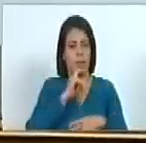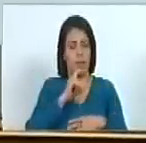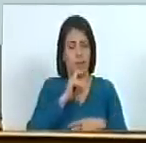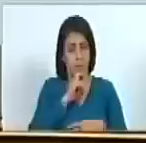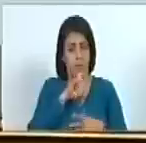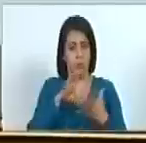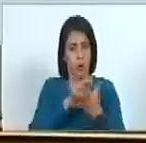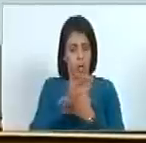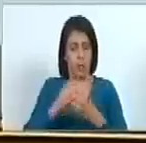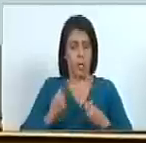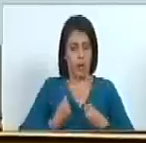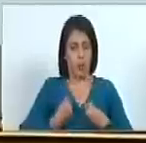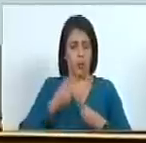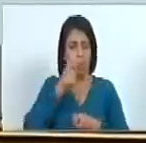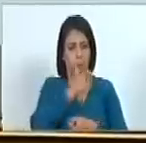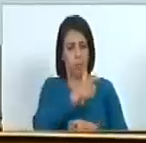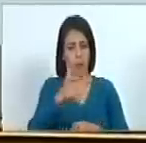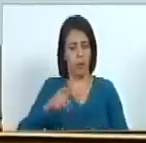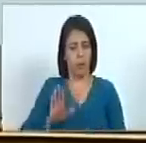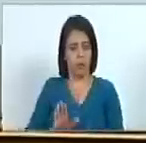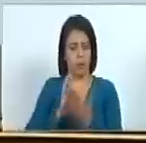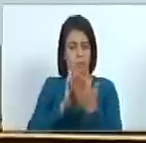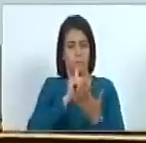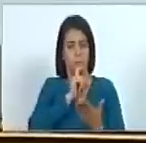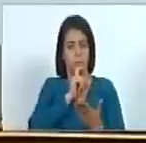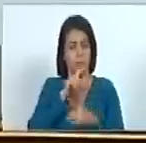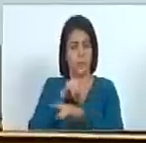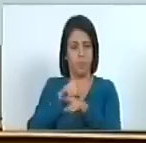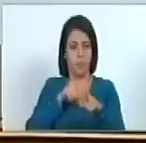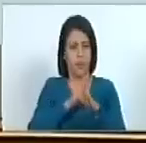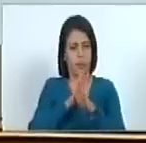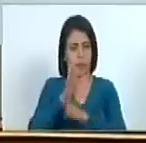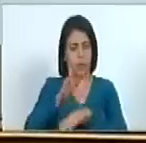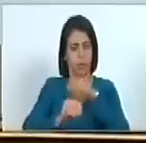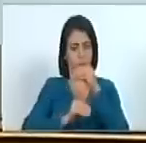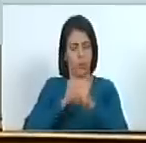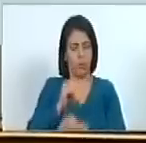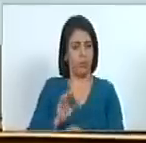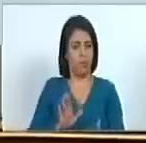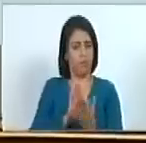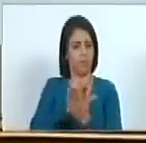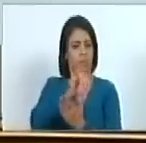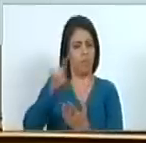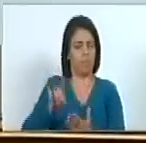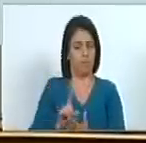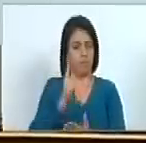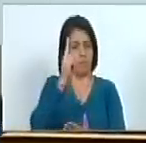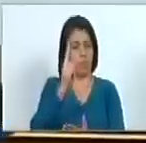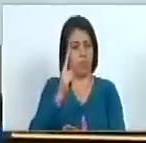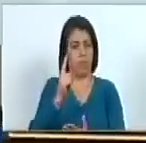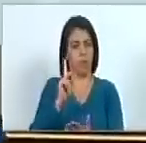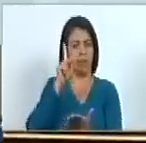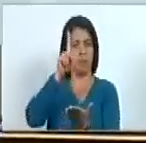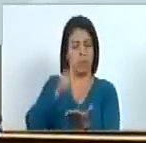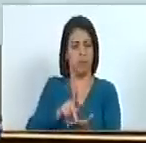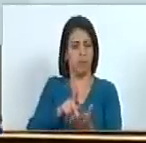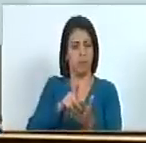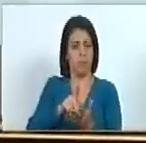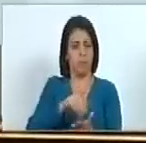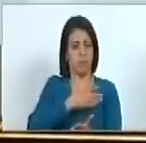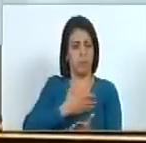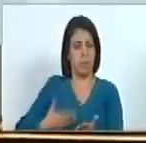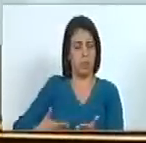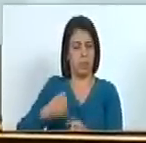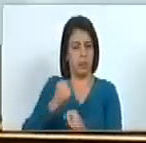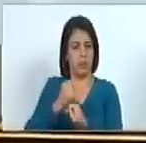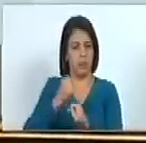pueblo. Enfrentamos esas vicisitudes y seguiremos al frente. El primerito que se pone al frente, el presidente